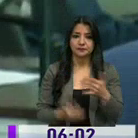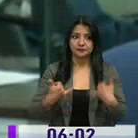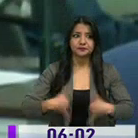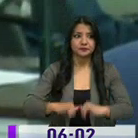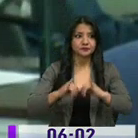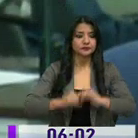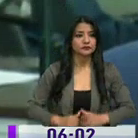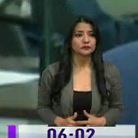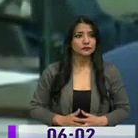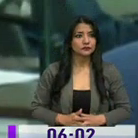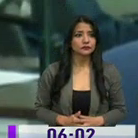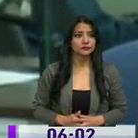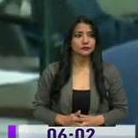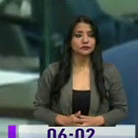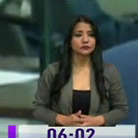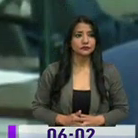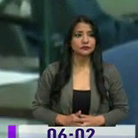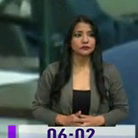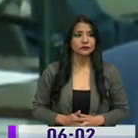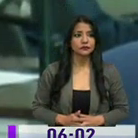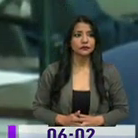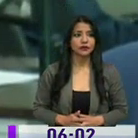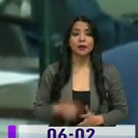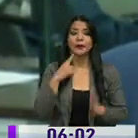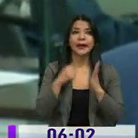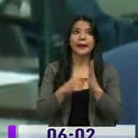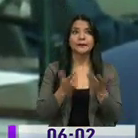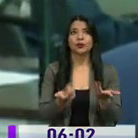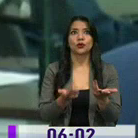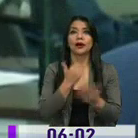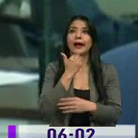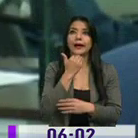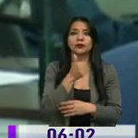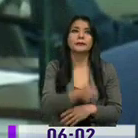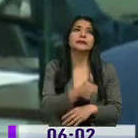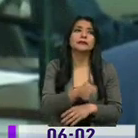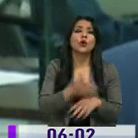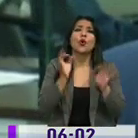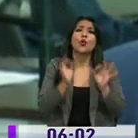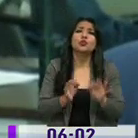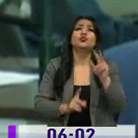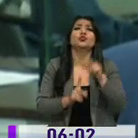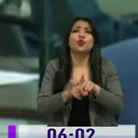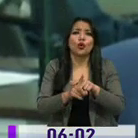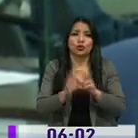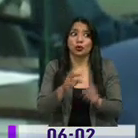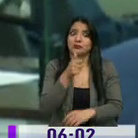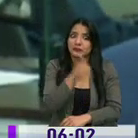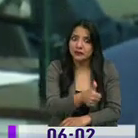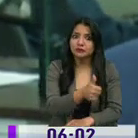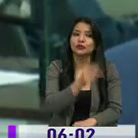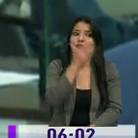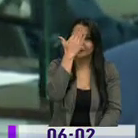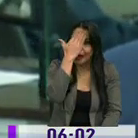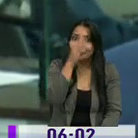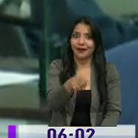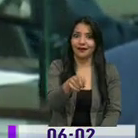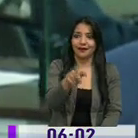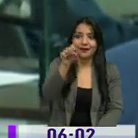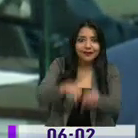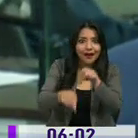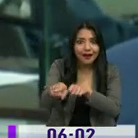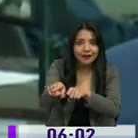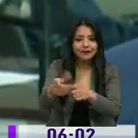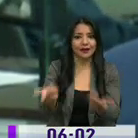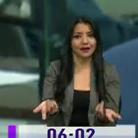ya no salimos de ese escenario que es culposo a un acto doloso, es decir, a un ánimo de causar daño. Aquí hay un delito que debe ser